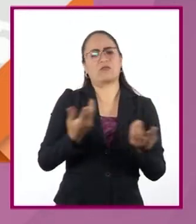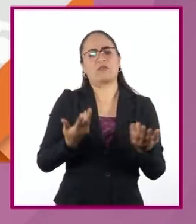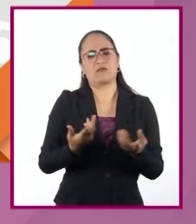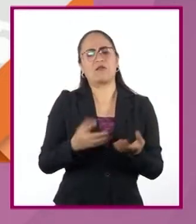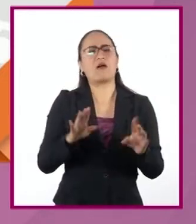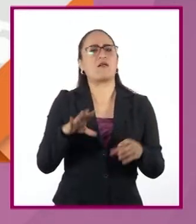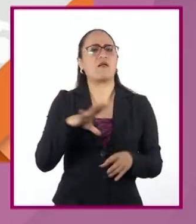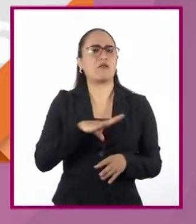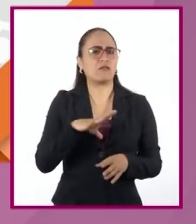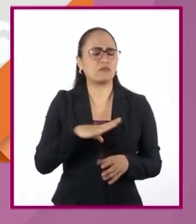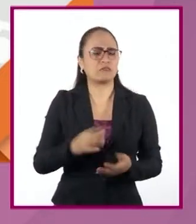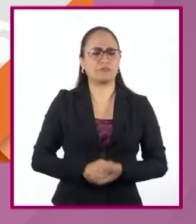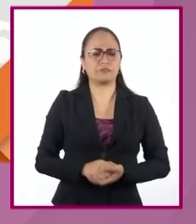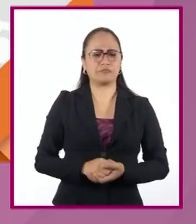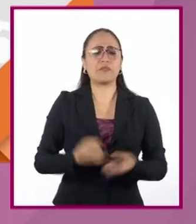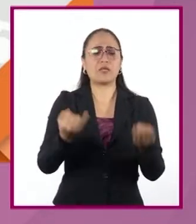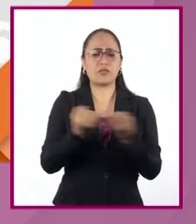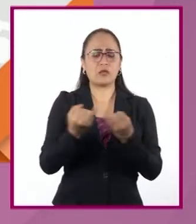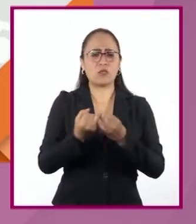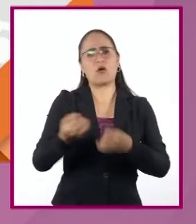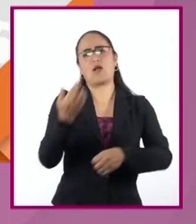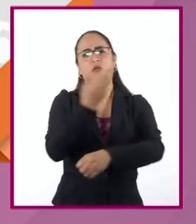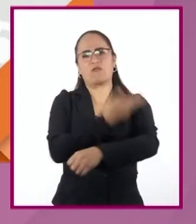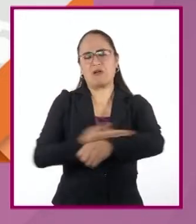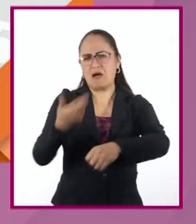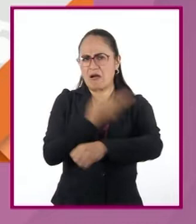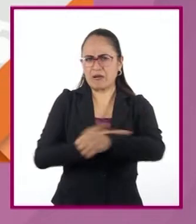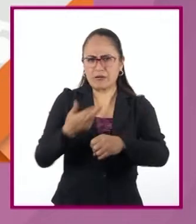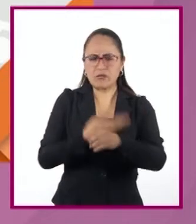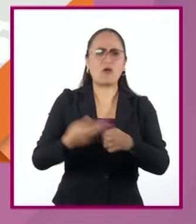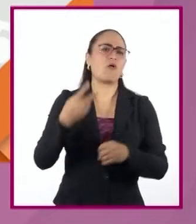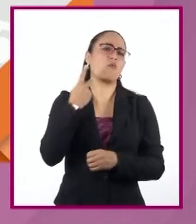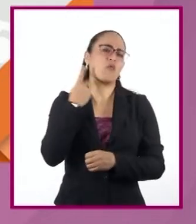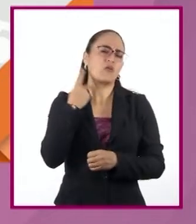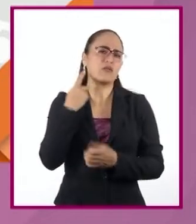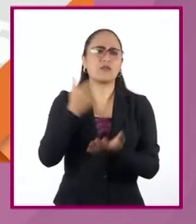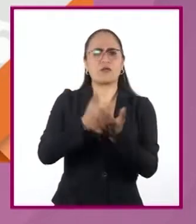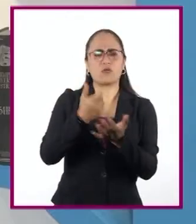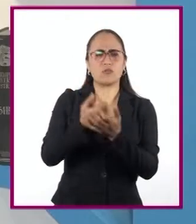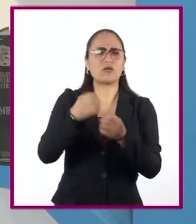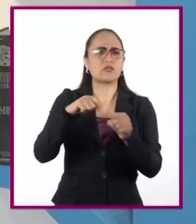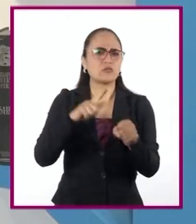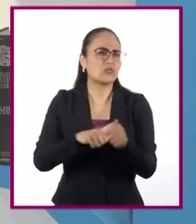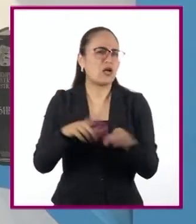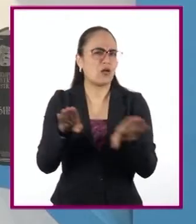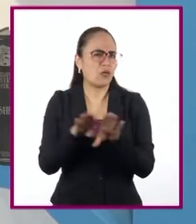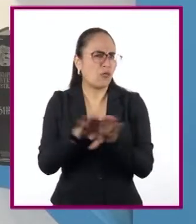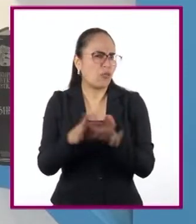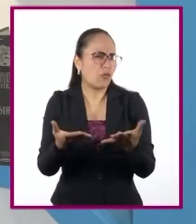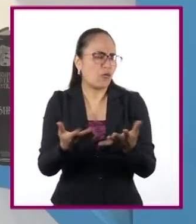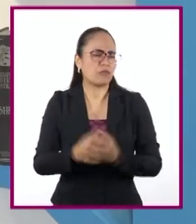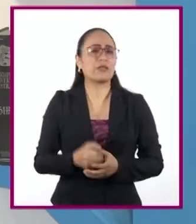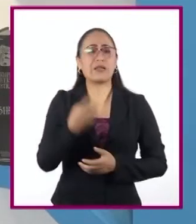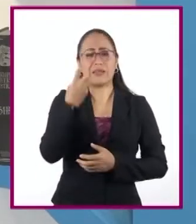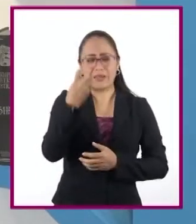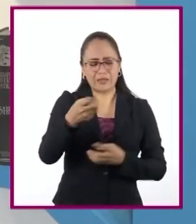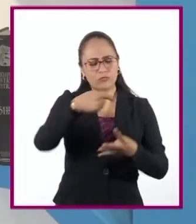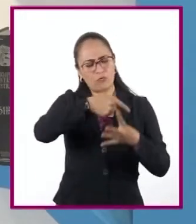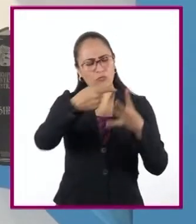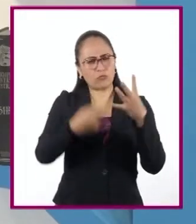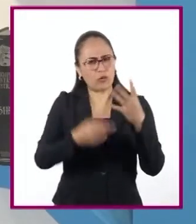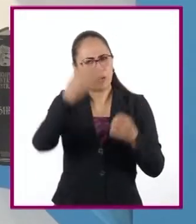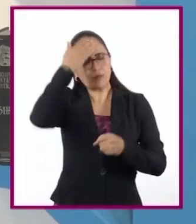3. ¿Cómo fue su organización política, económica y social? Serán la guía de la